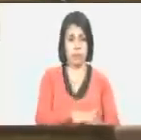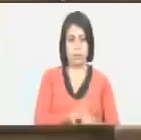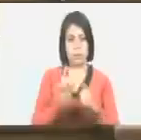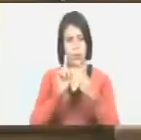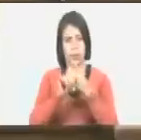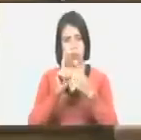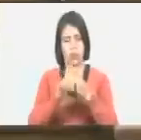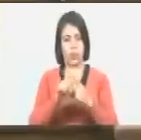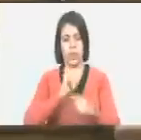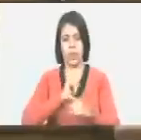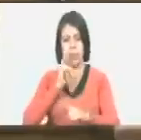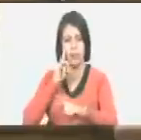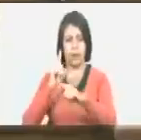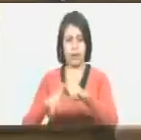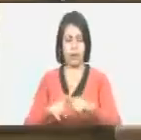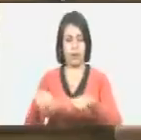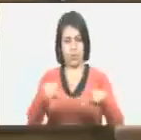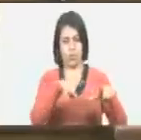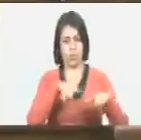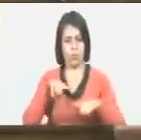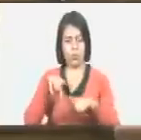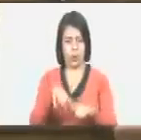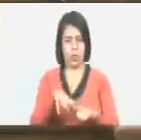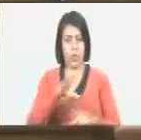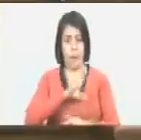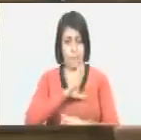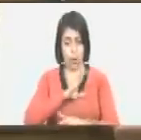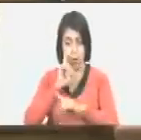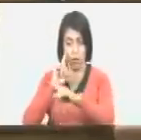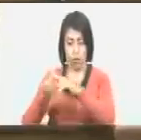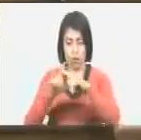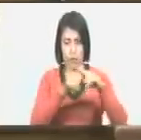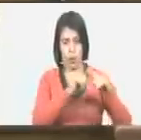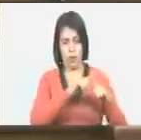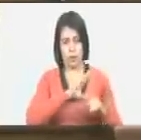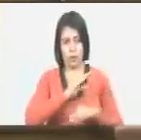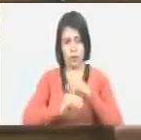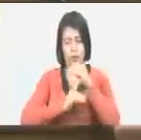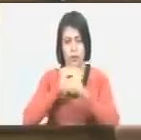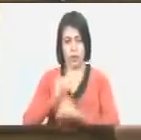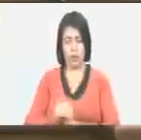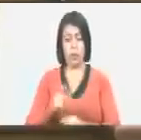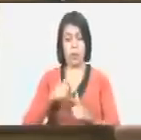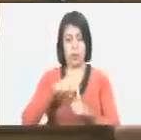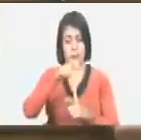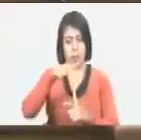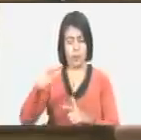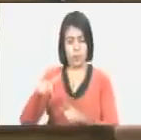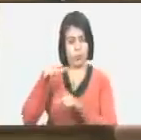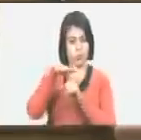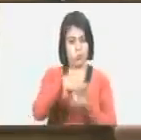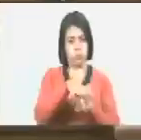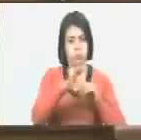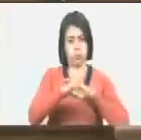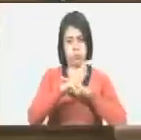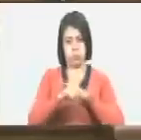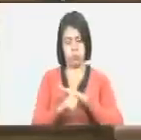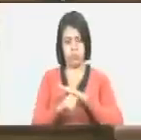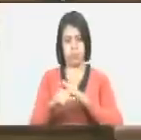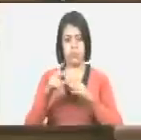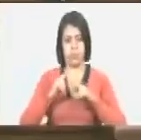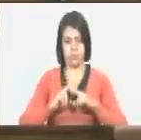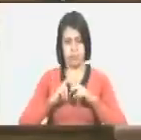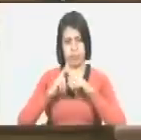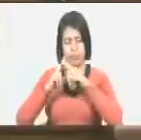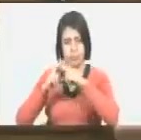1. Identificar, localizar y ubicar los bienes y efectos patrimoniales susceptibles de extinción de dominio. 2.